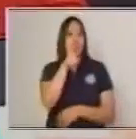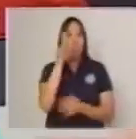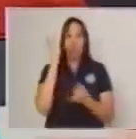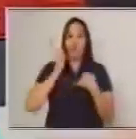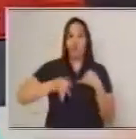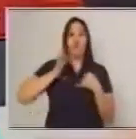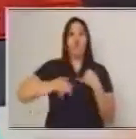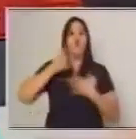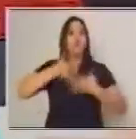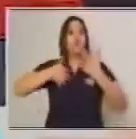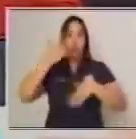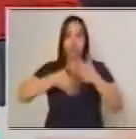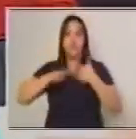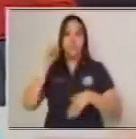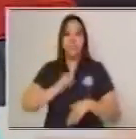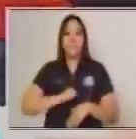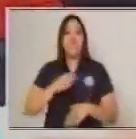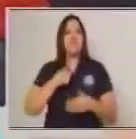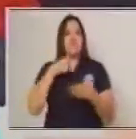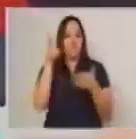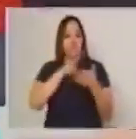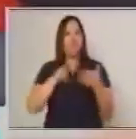yo les voy a leer una historia.